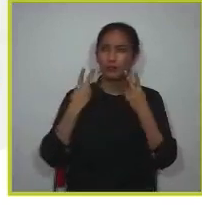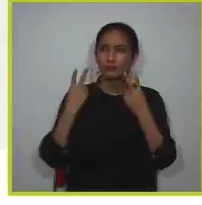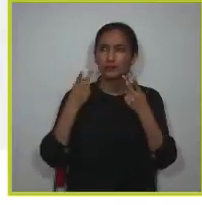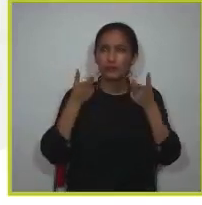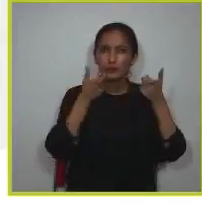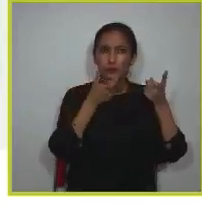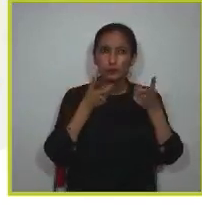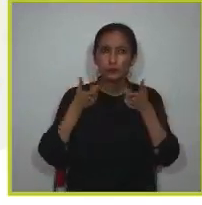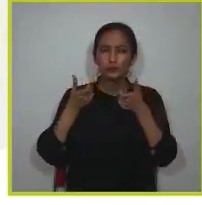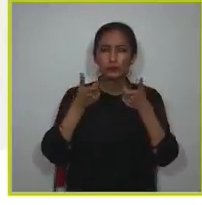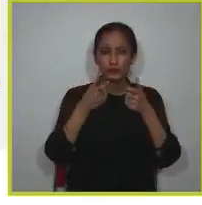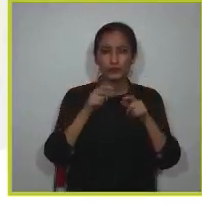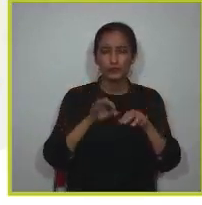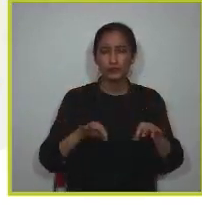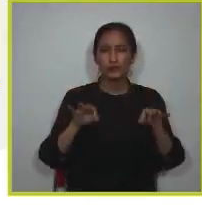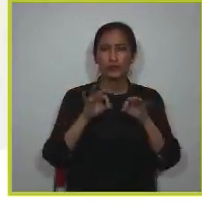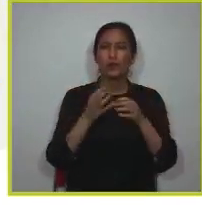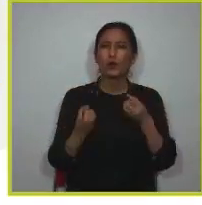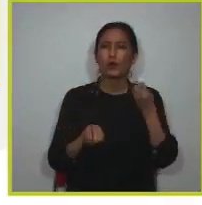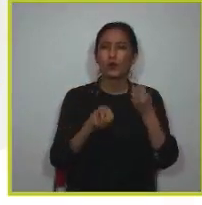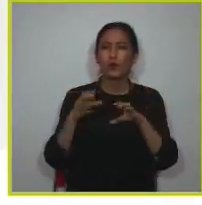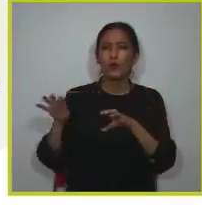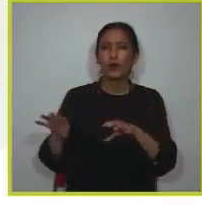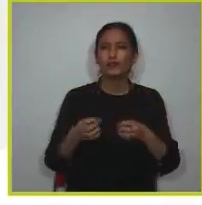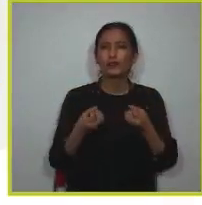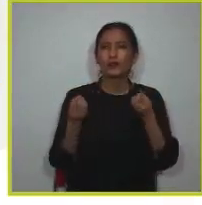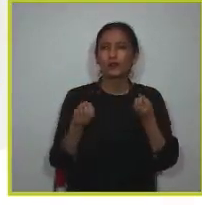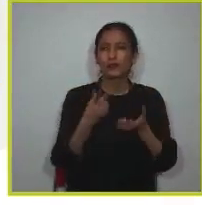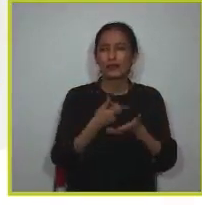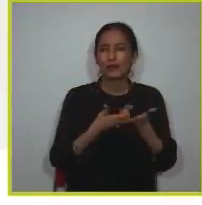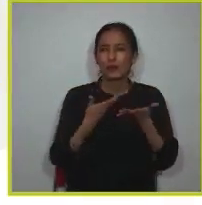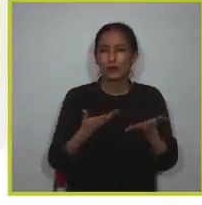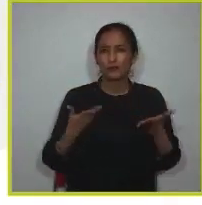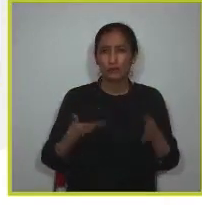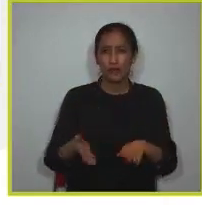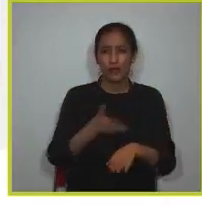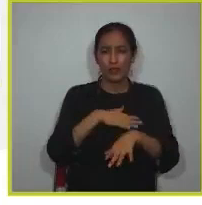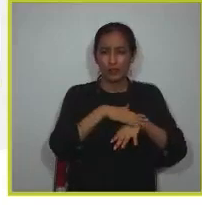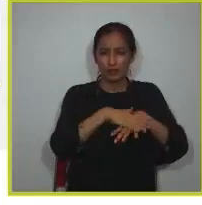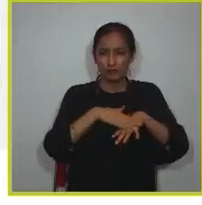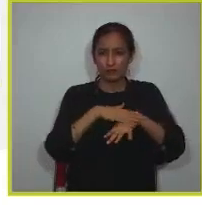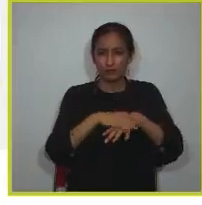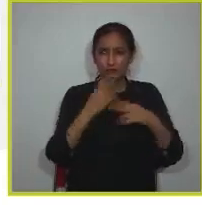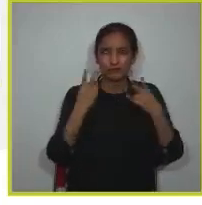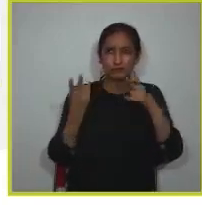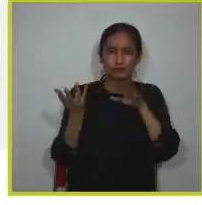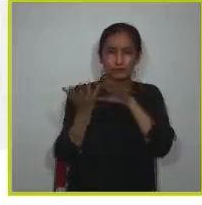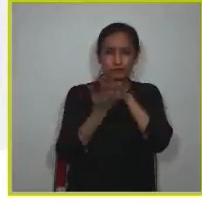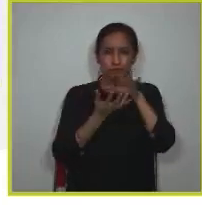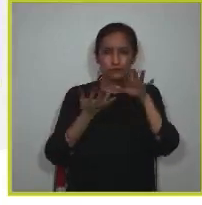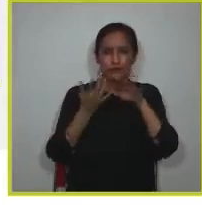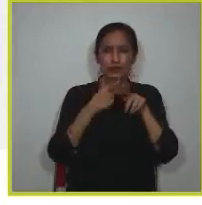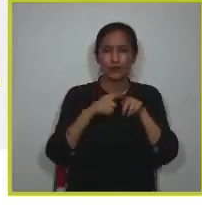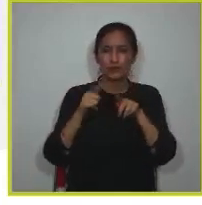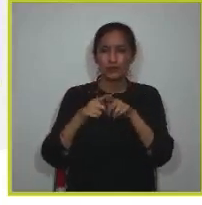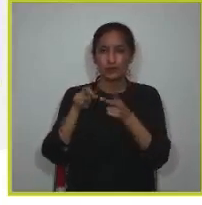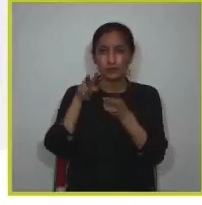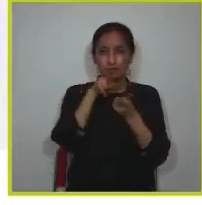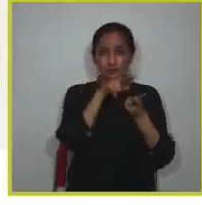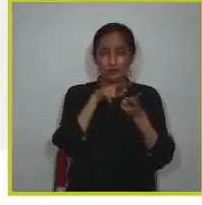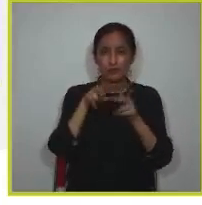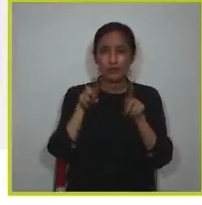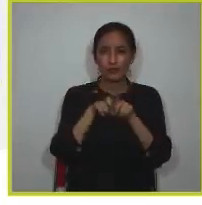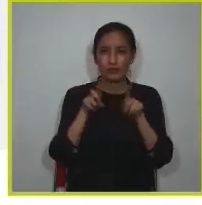impulsar su cumplimiento y con qué lo hacen o con qué lo deben hacer con toda una estrategia de fiscalización ambiental que va desde la supervisión